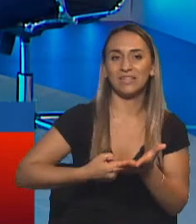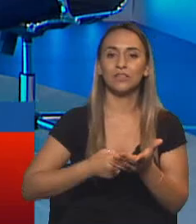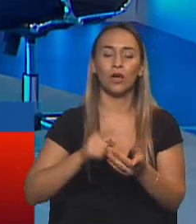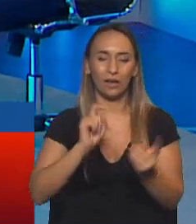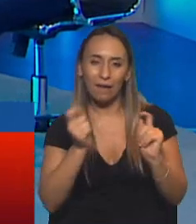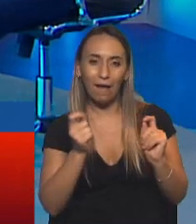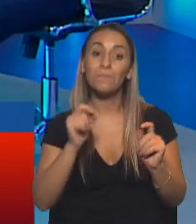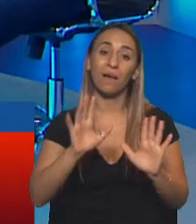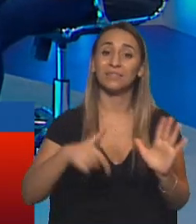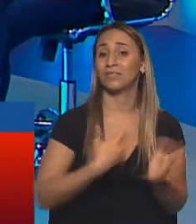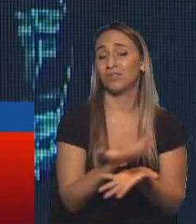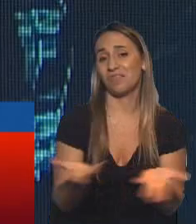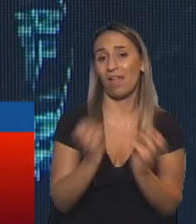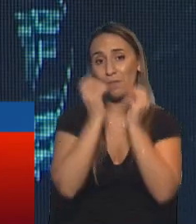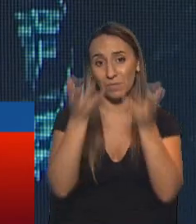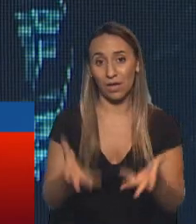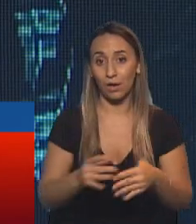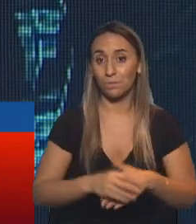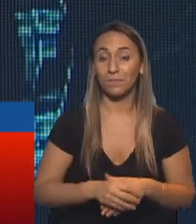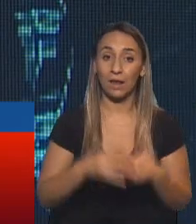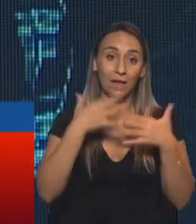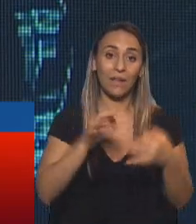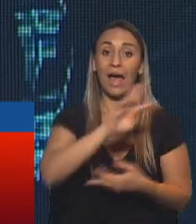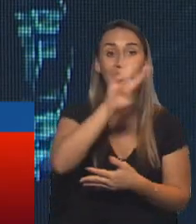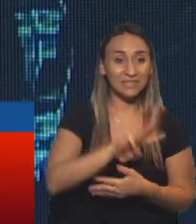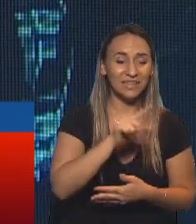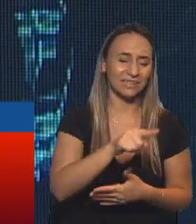mejor. Sí, claro, claro. ANSES ha sido esencial y es esencial para eso. Gracias, Fer. Gracias.